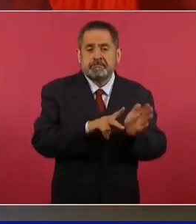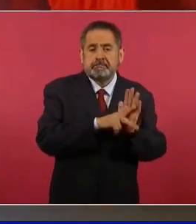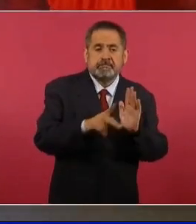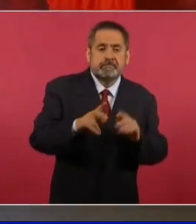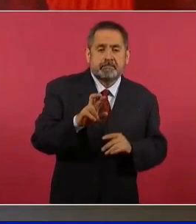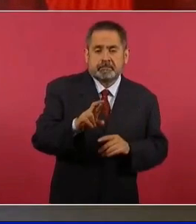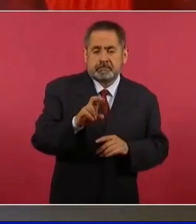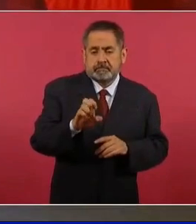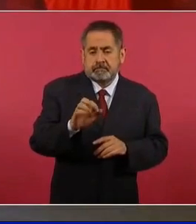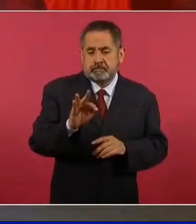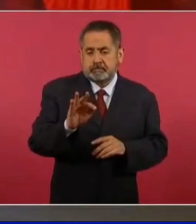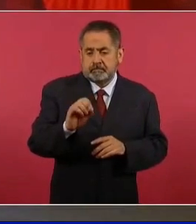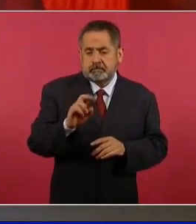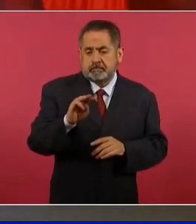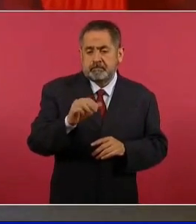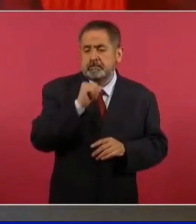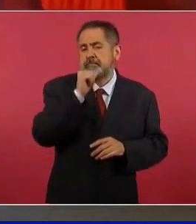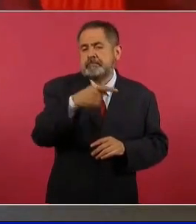Reforma.